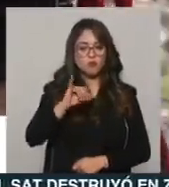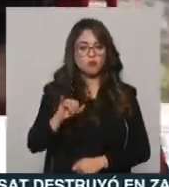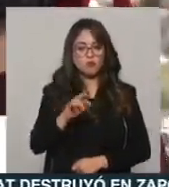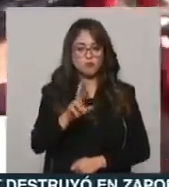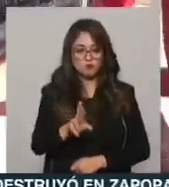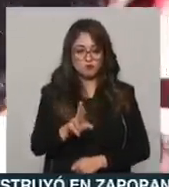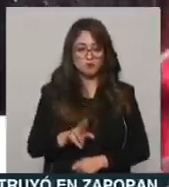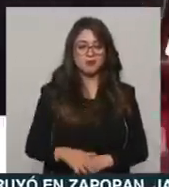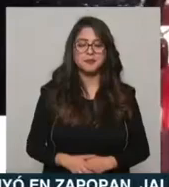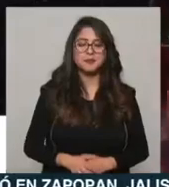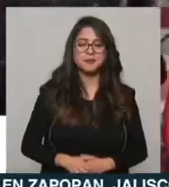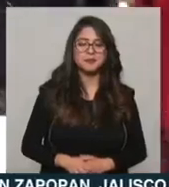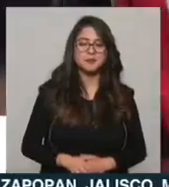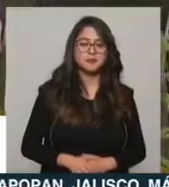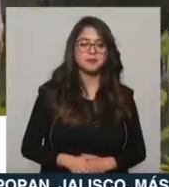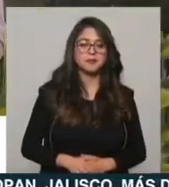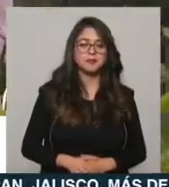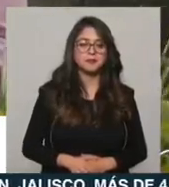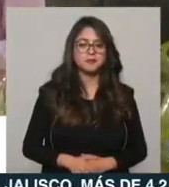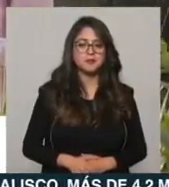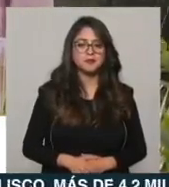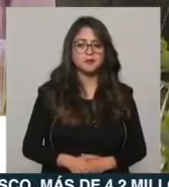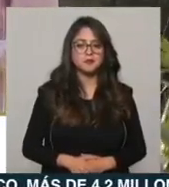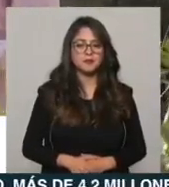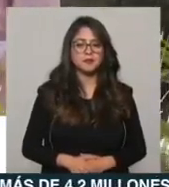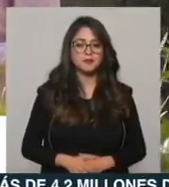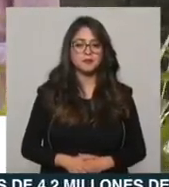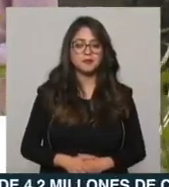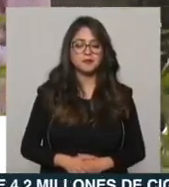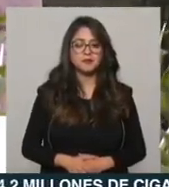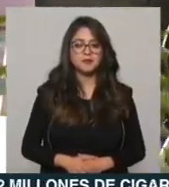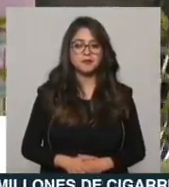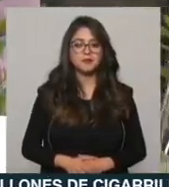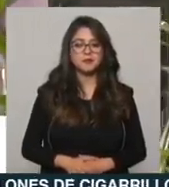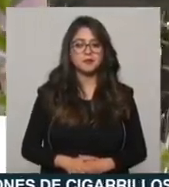Barajas, con edición de Víctor Diego, reportó Vianey Zárate.